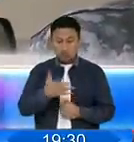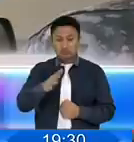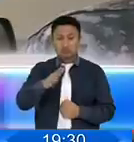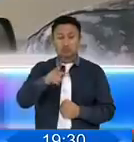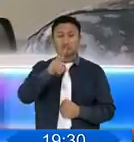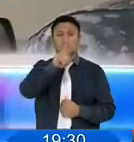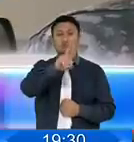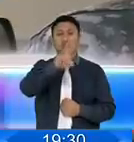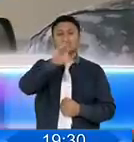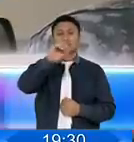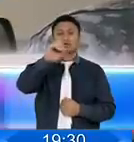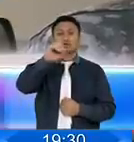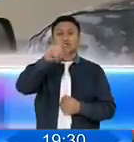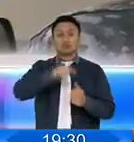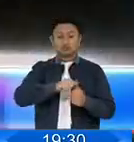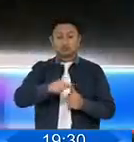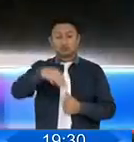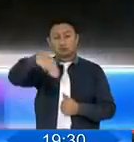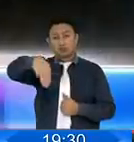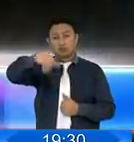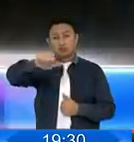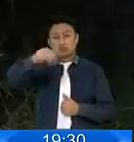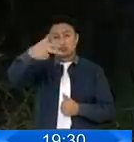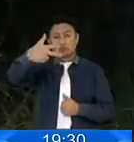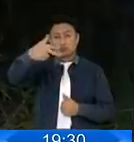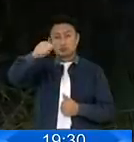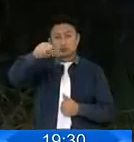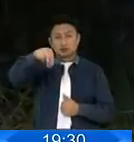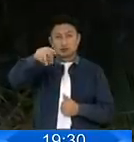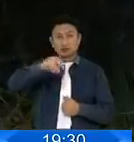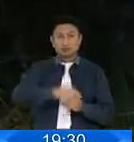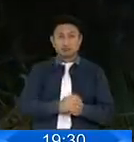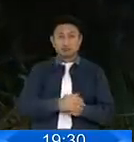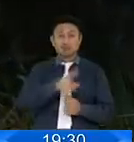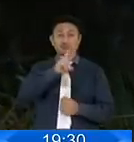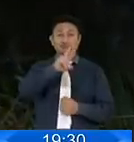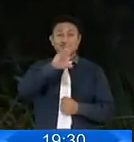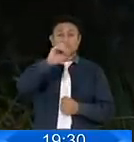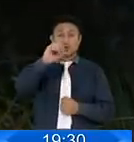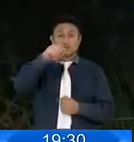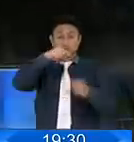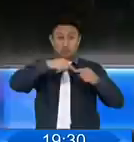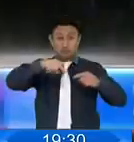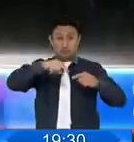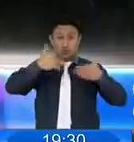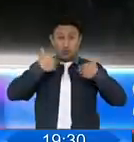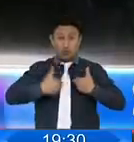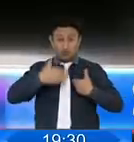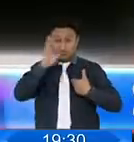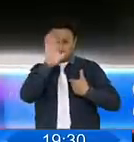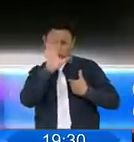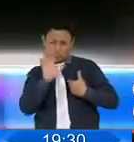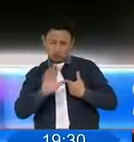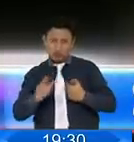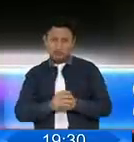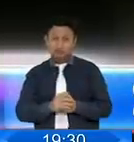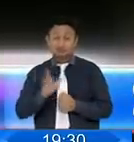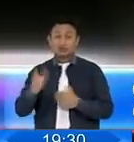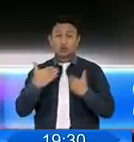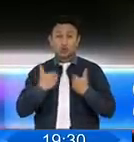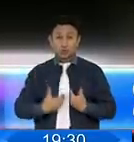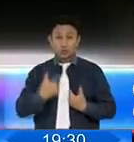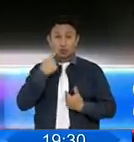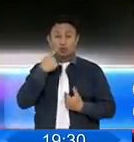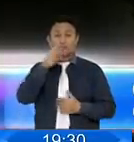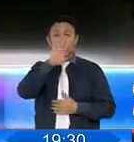metros del río Machangara. Luego de bajar más de 200 metros, divisaron una silueta en medio de las piedras. Era el cuerpo del hombre de 54 años de